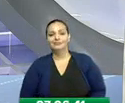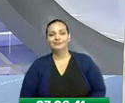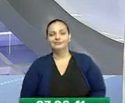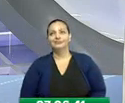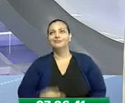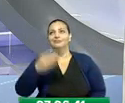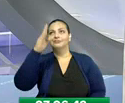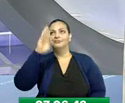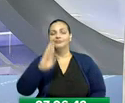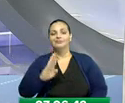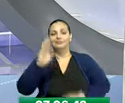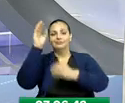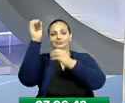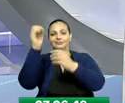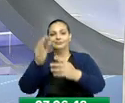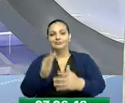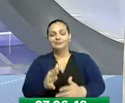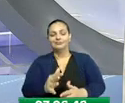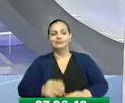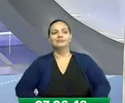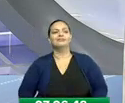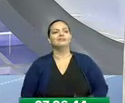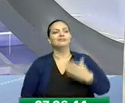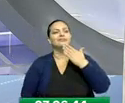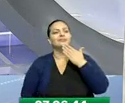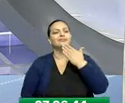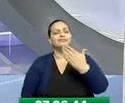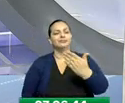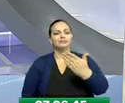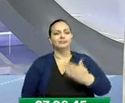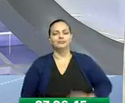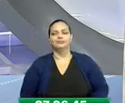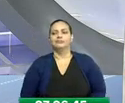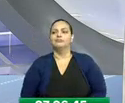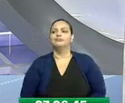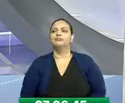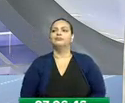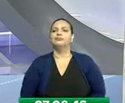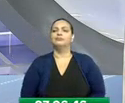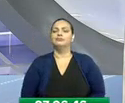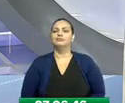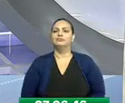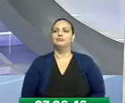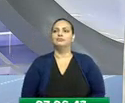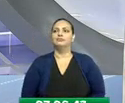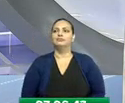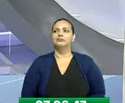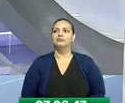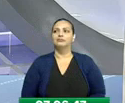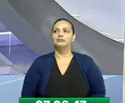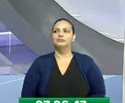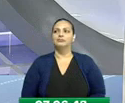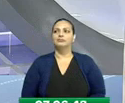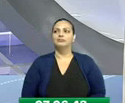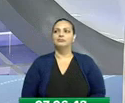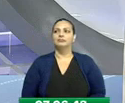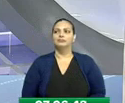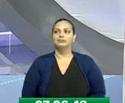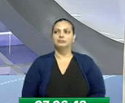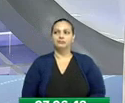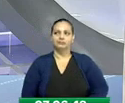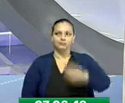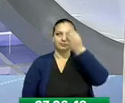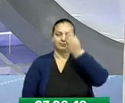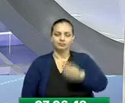Gracias. Amigos televidentes, perfecto, perfecto, muy buenos días televidentes. Amigos,